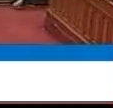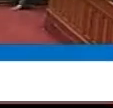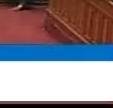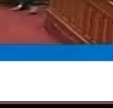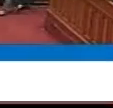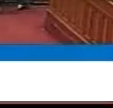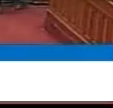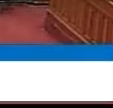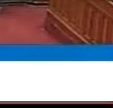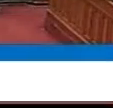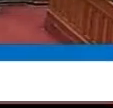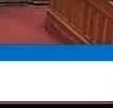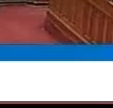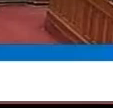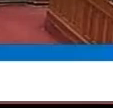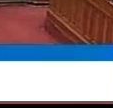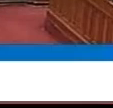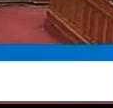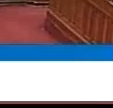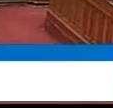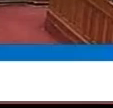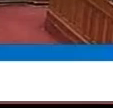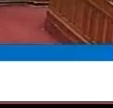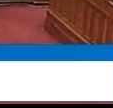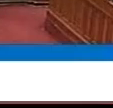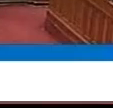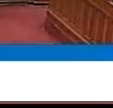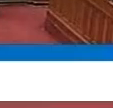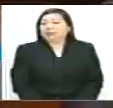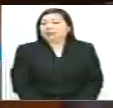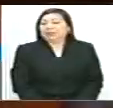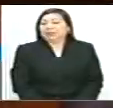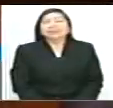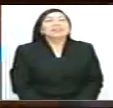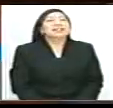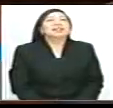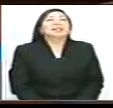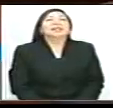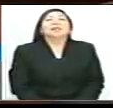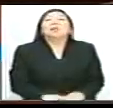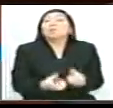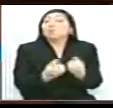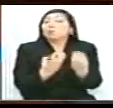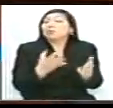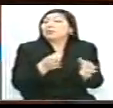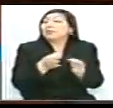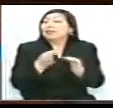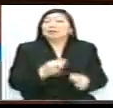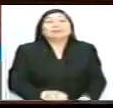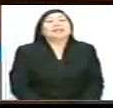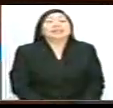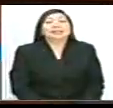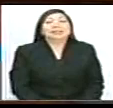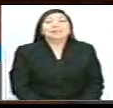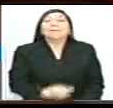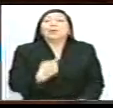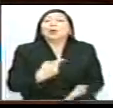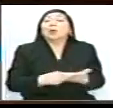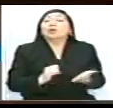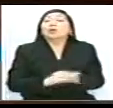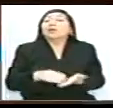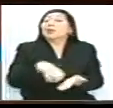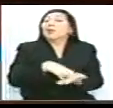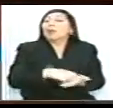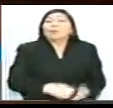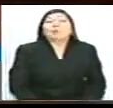Gracias, presidenta. Para la bancada del Frente Amplio, presidenta, muchas de las explicaciones de por qué los